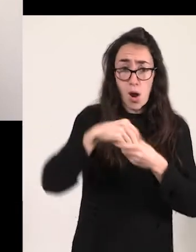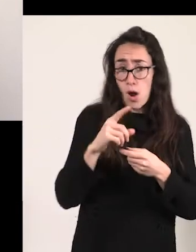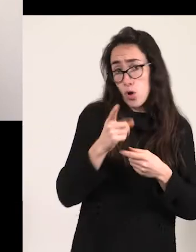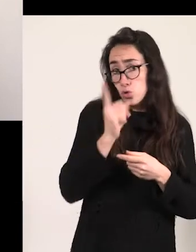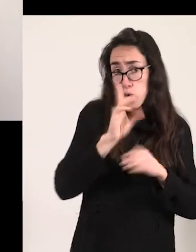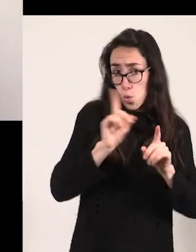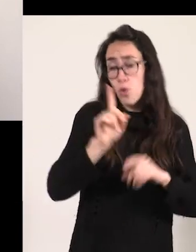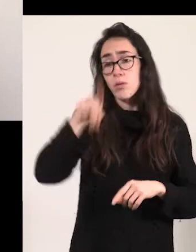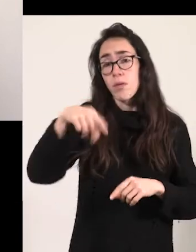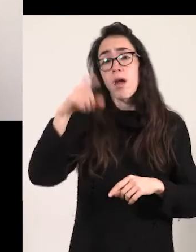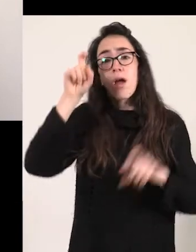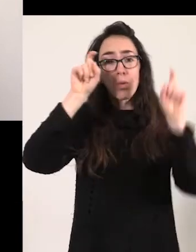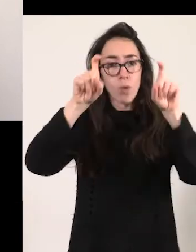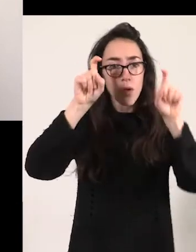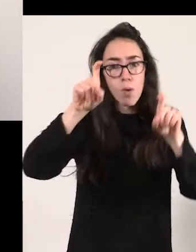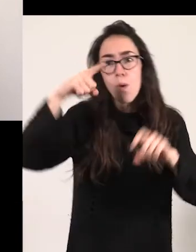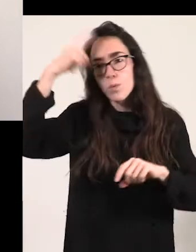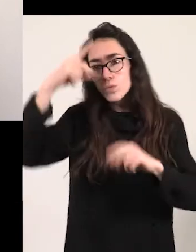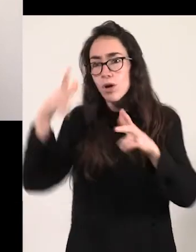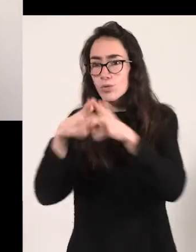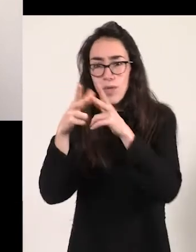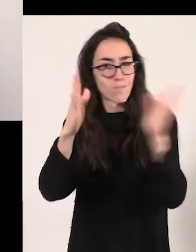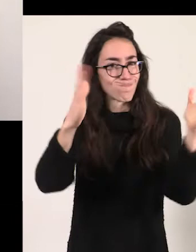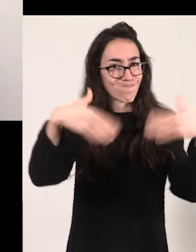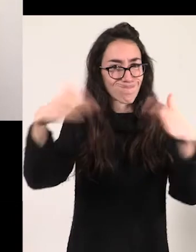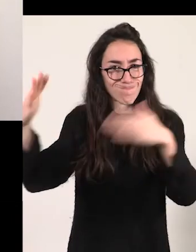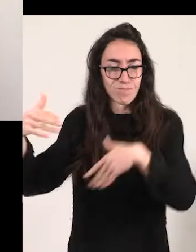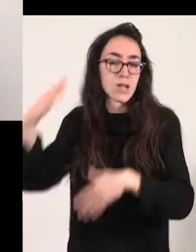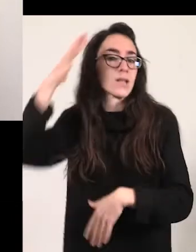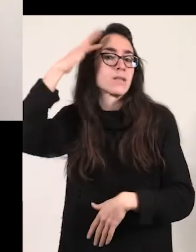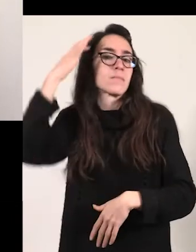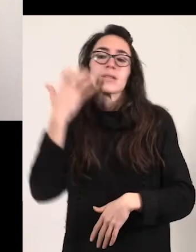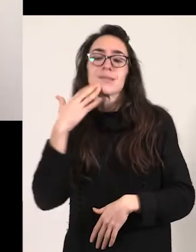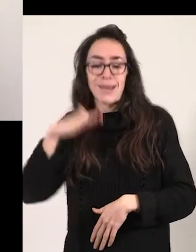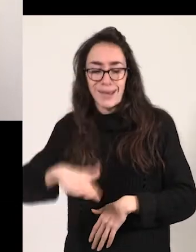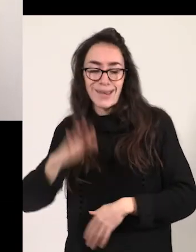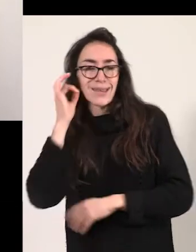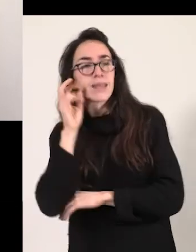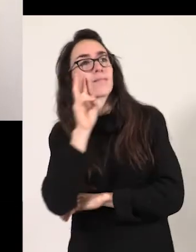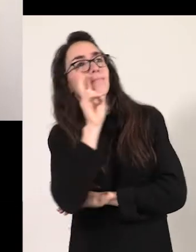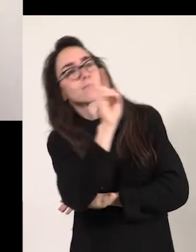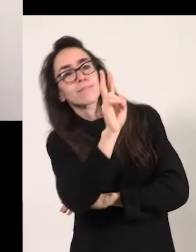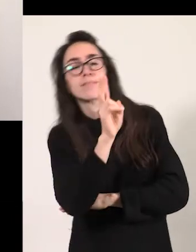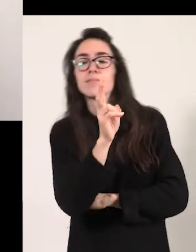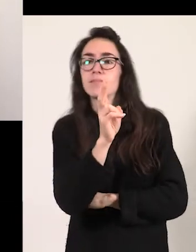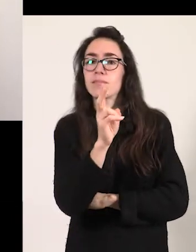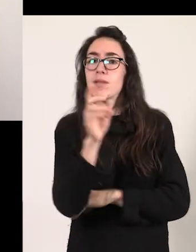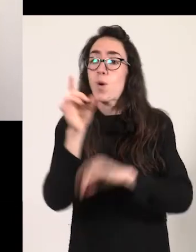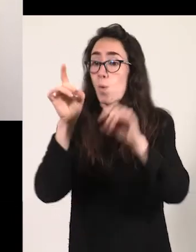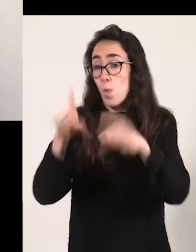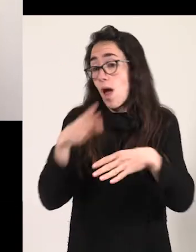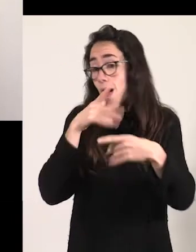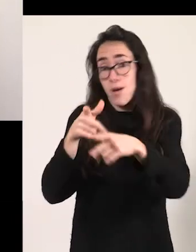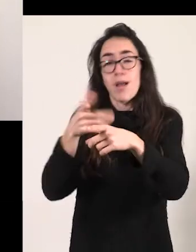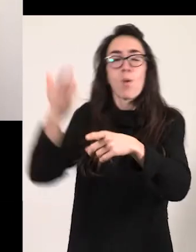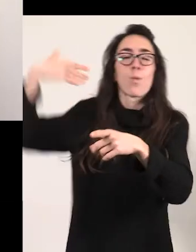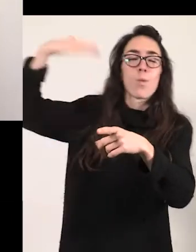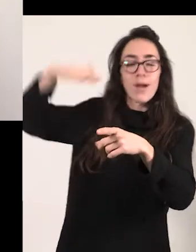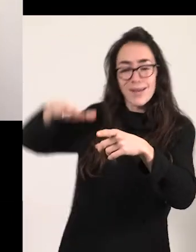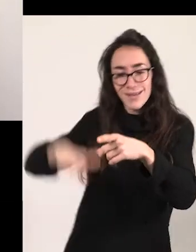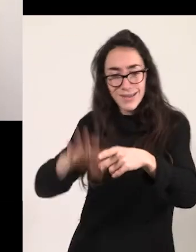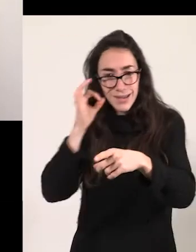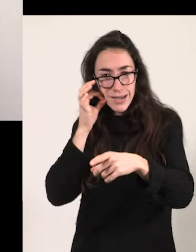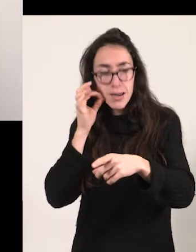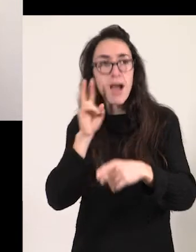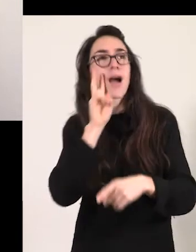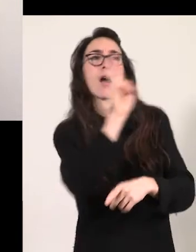contando, no solamente en los medios, citábamos en la educación, en la cultura, en lo social. Para una niña, hoy en día, ¿es igual de difícil